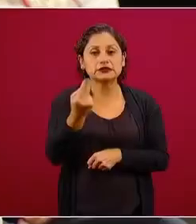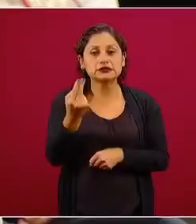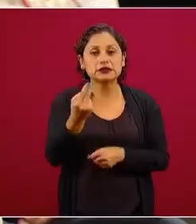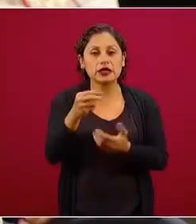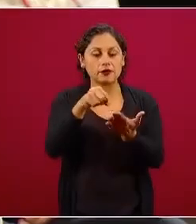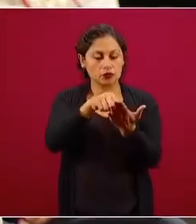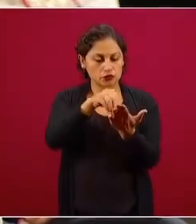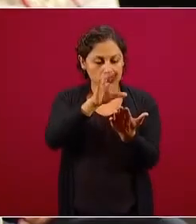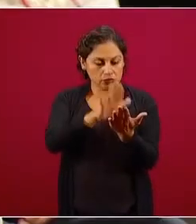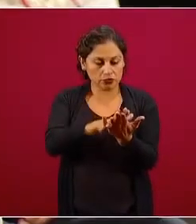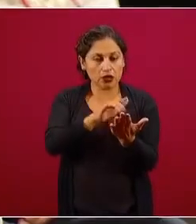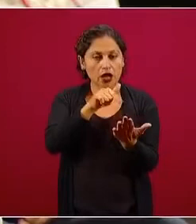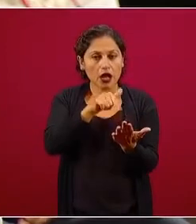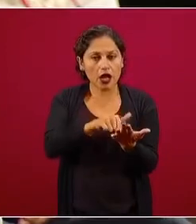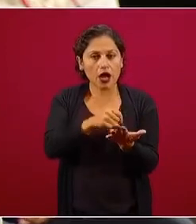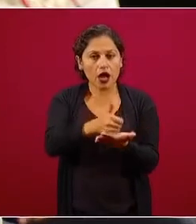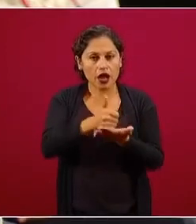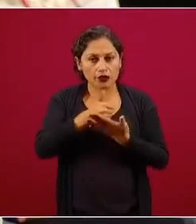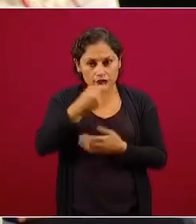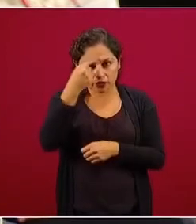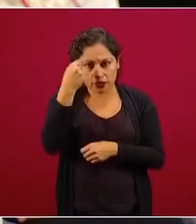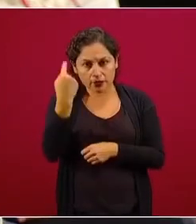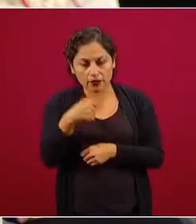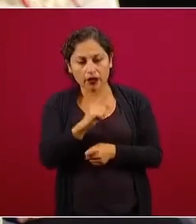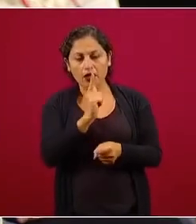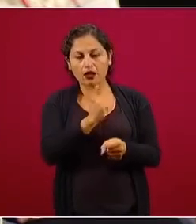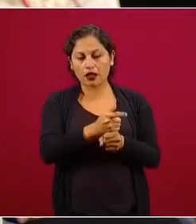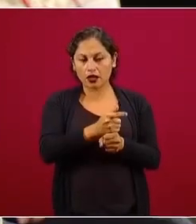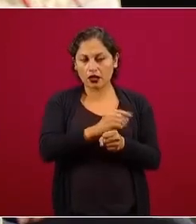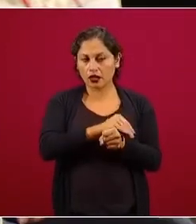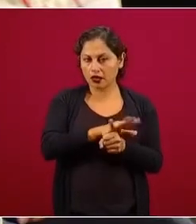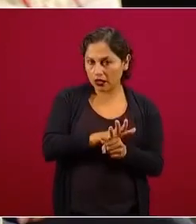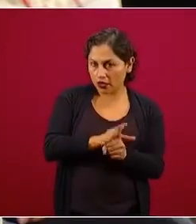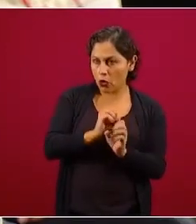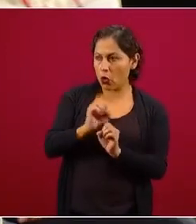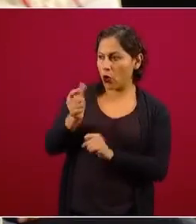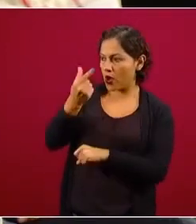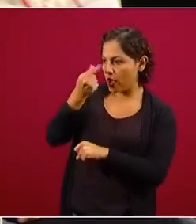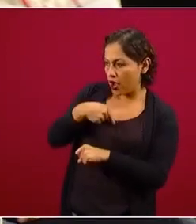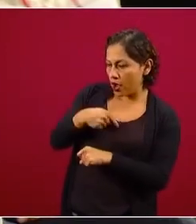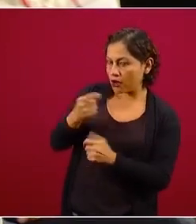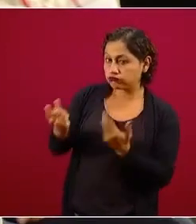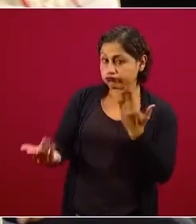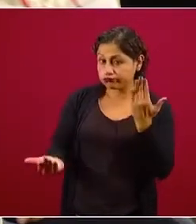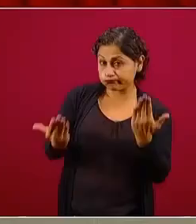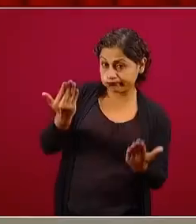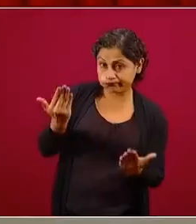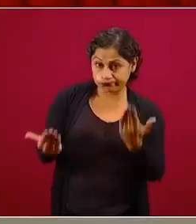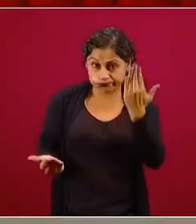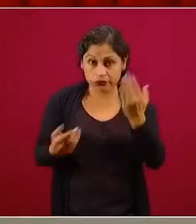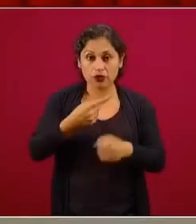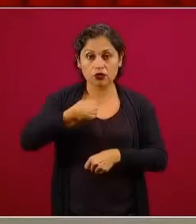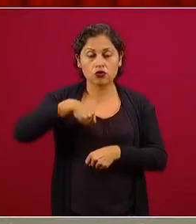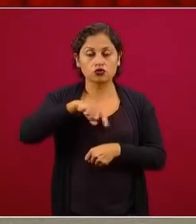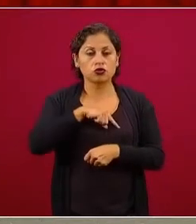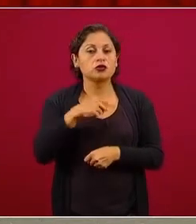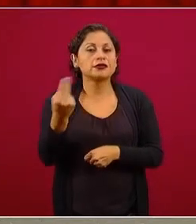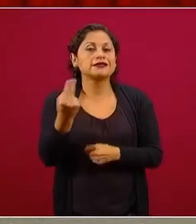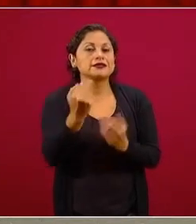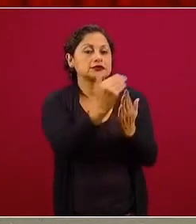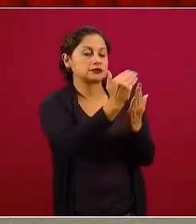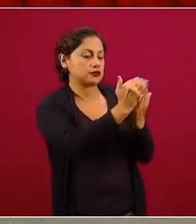su momento necesaria para poder detectar ambas patologías, ambas enfermedades y que sea finalmente la vigilancia